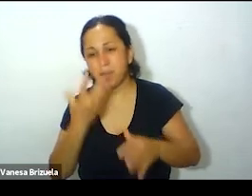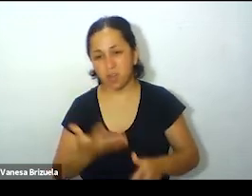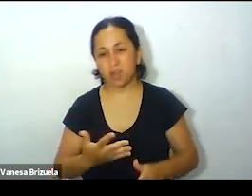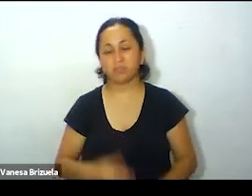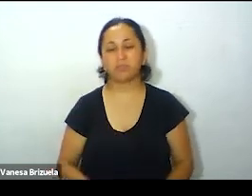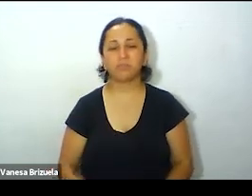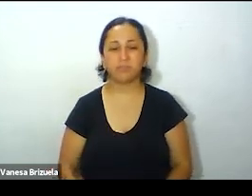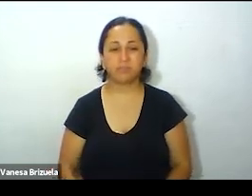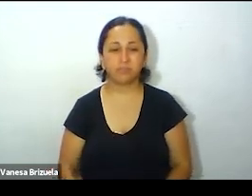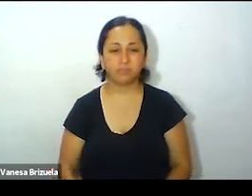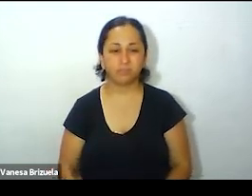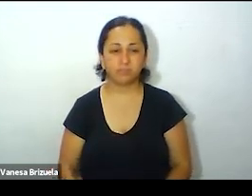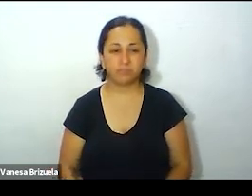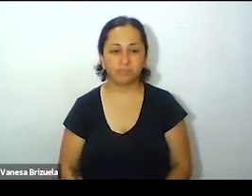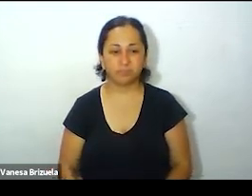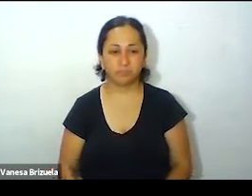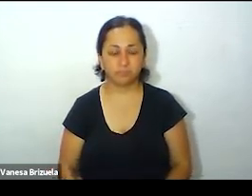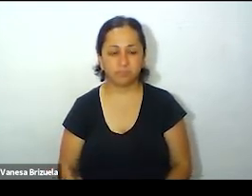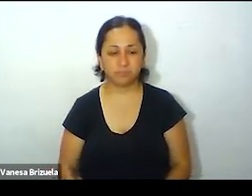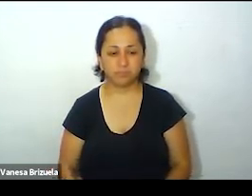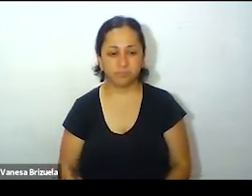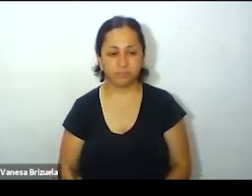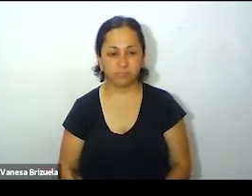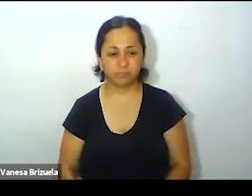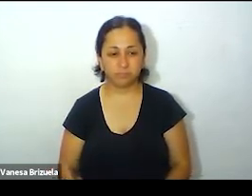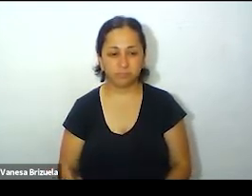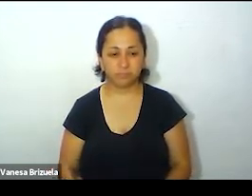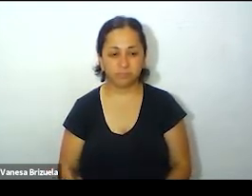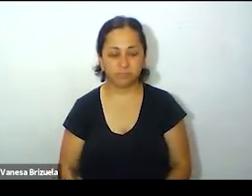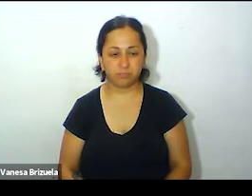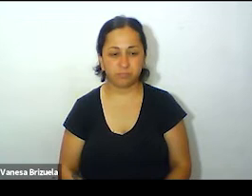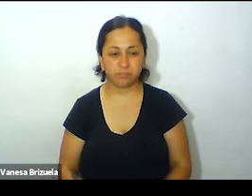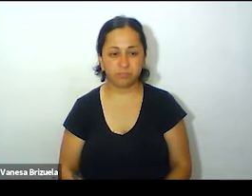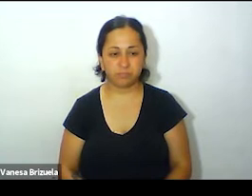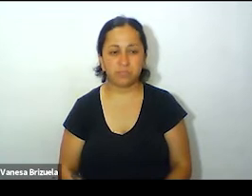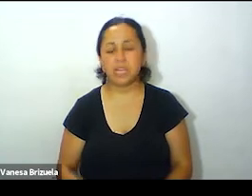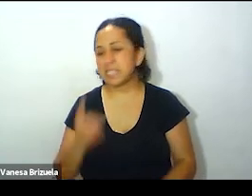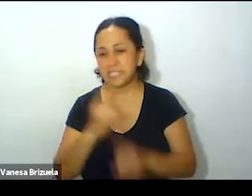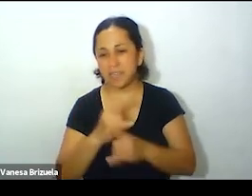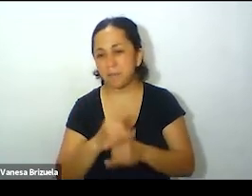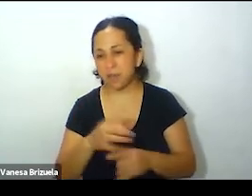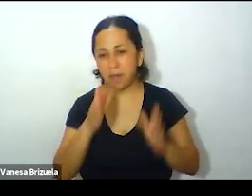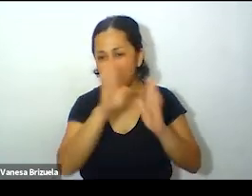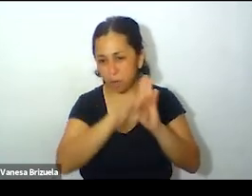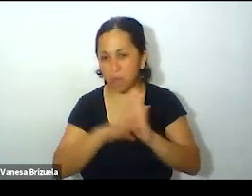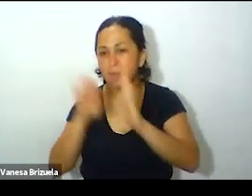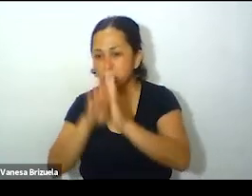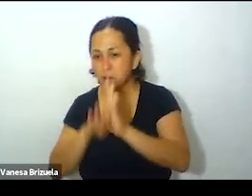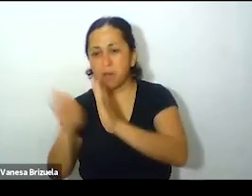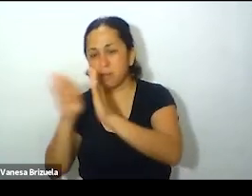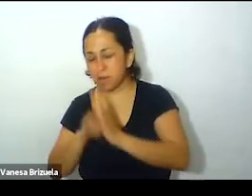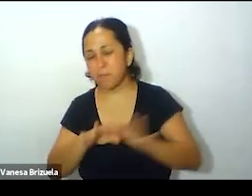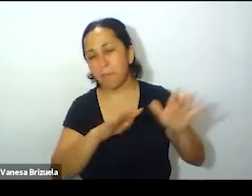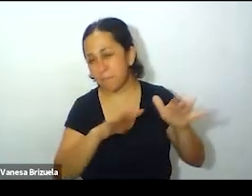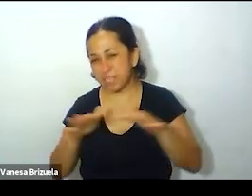es un poco más complicado de llegar a lo que quiero hacer. Entonces, siempre son bastante parecidas.